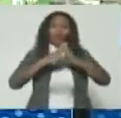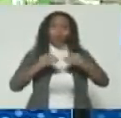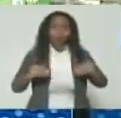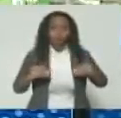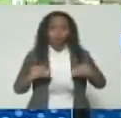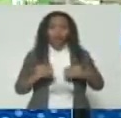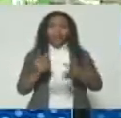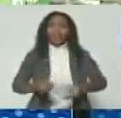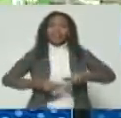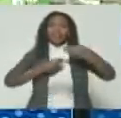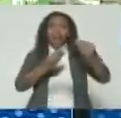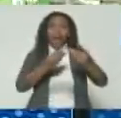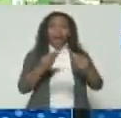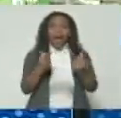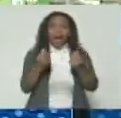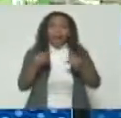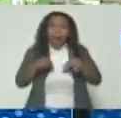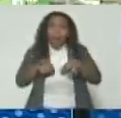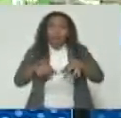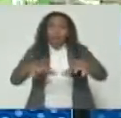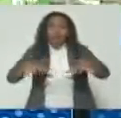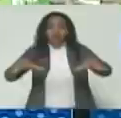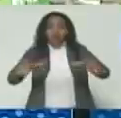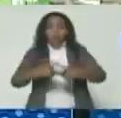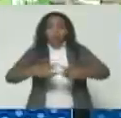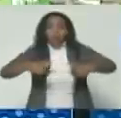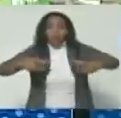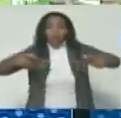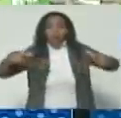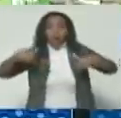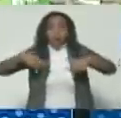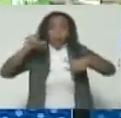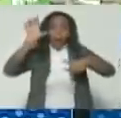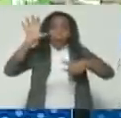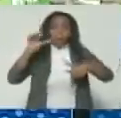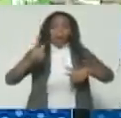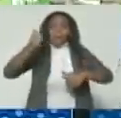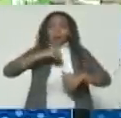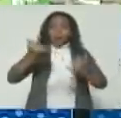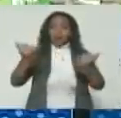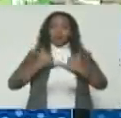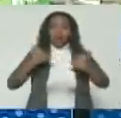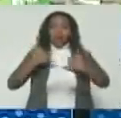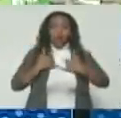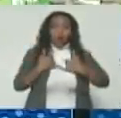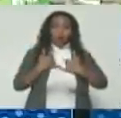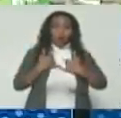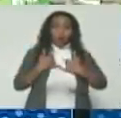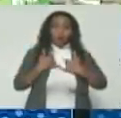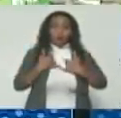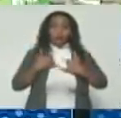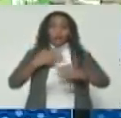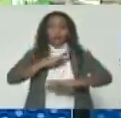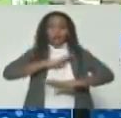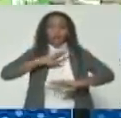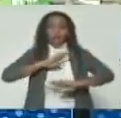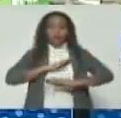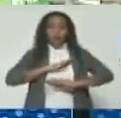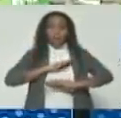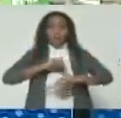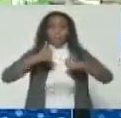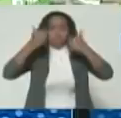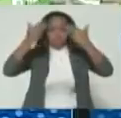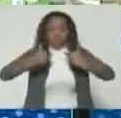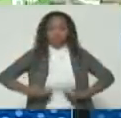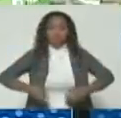que garantizar la riqueza que necesita el país para su sustento, para su bienestar,